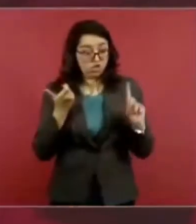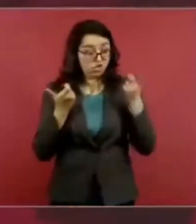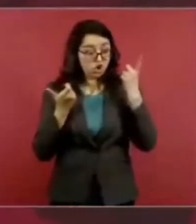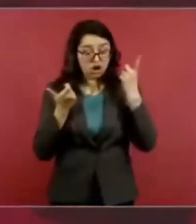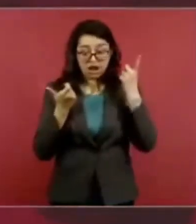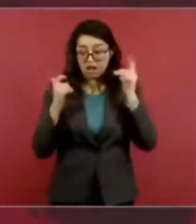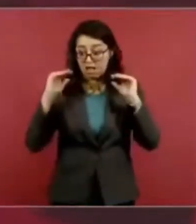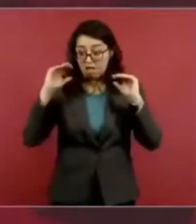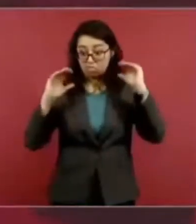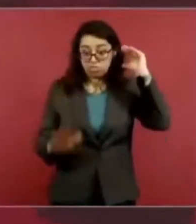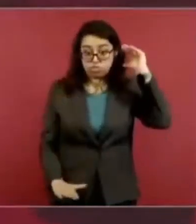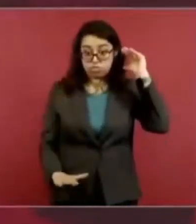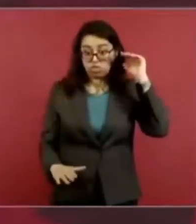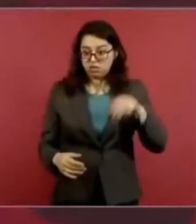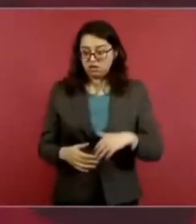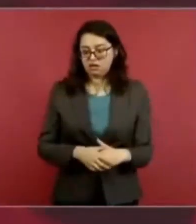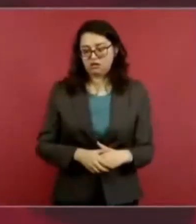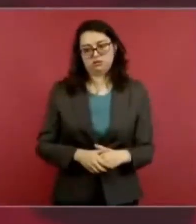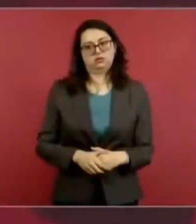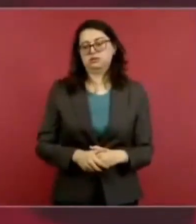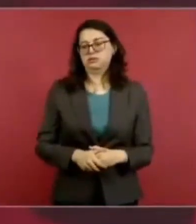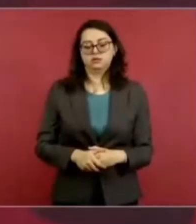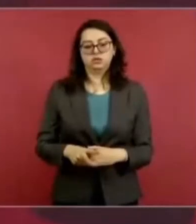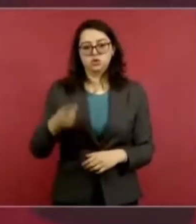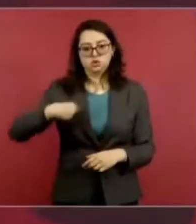Si no somos iguales,